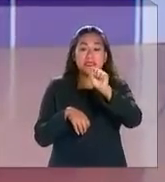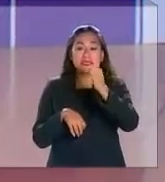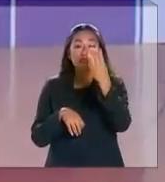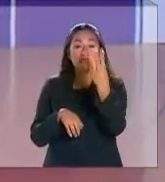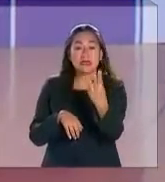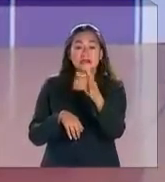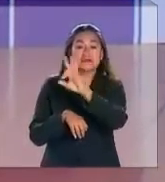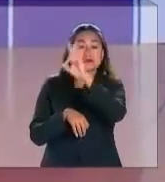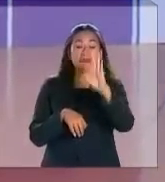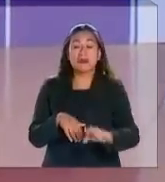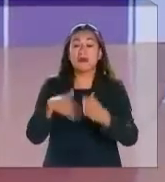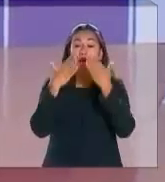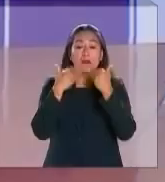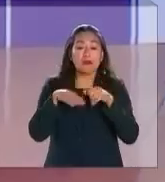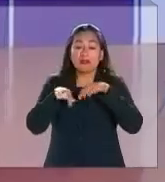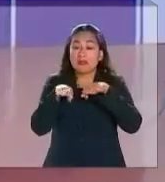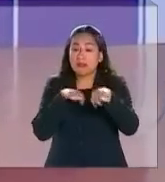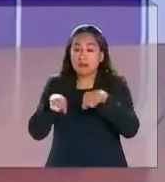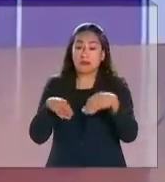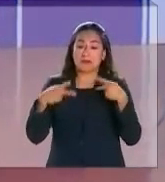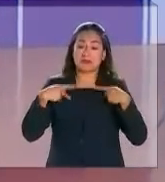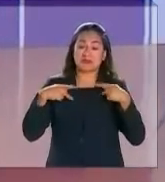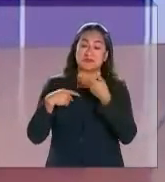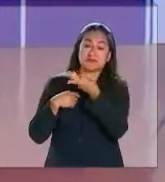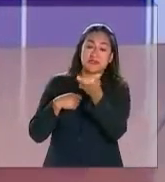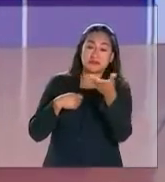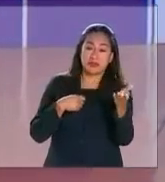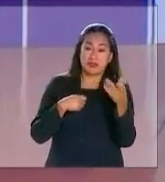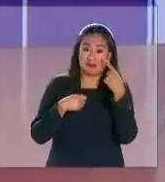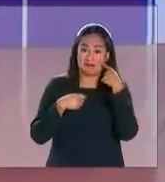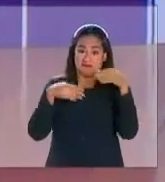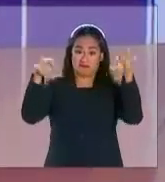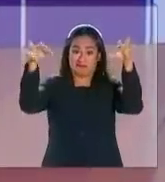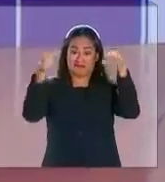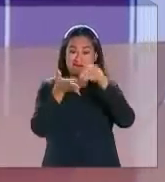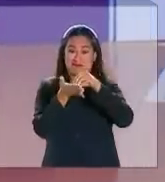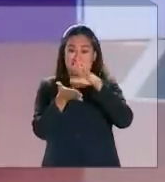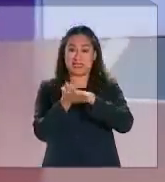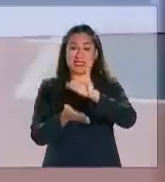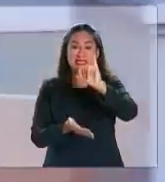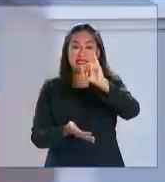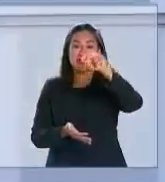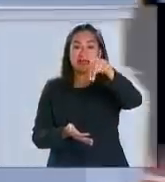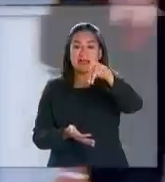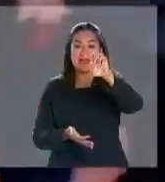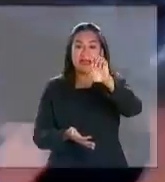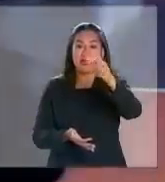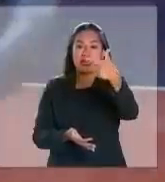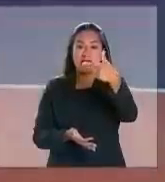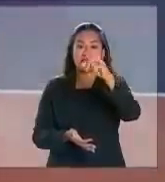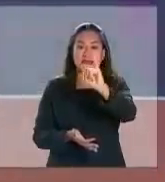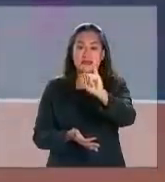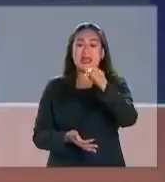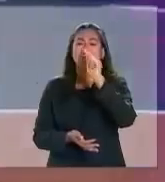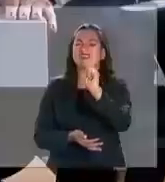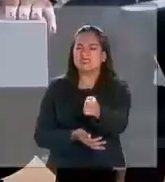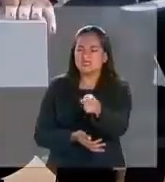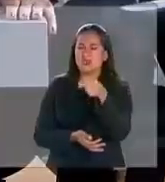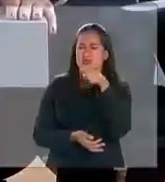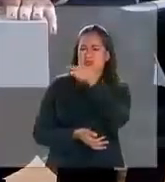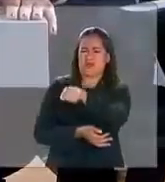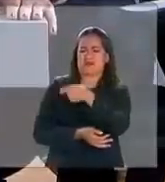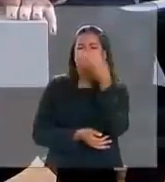y lo que te enseñé ahí es el censo económico del inegi es un farsante andrés manuel gracias